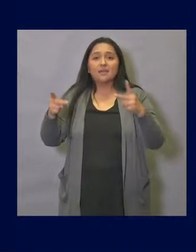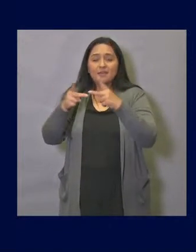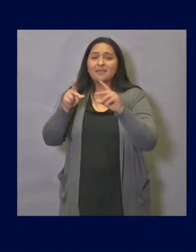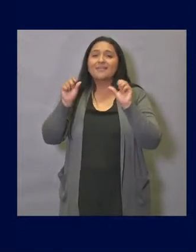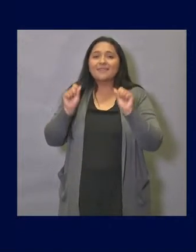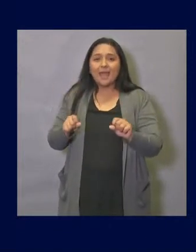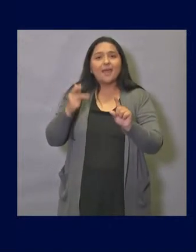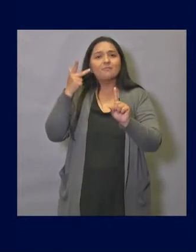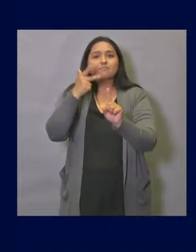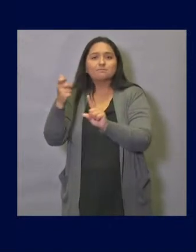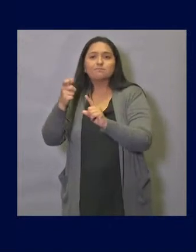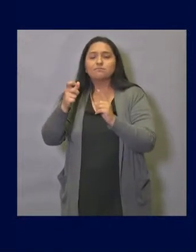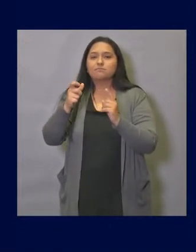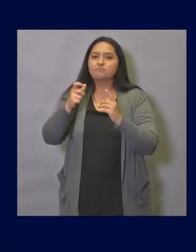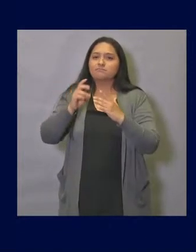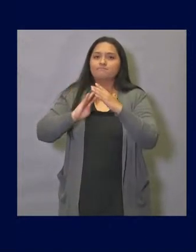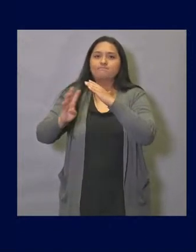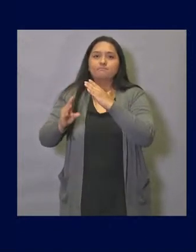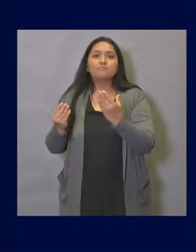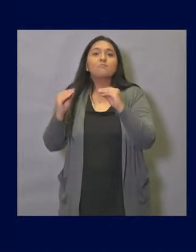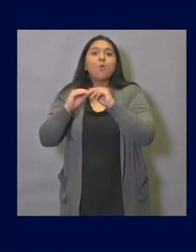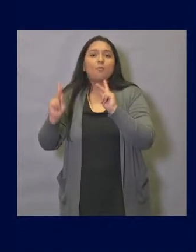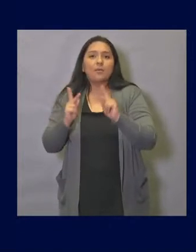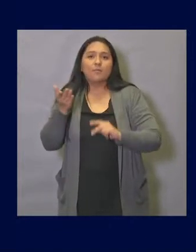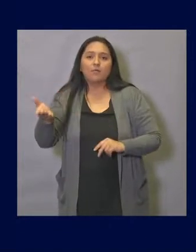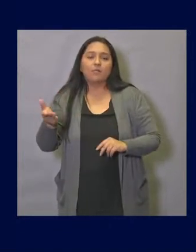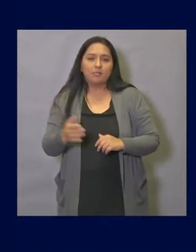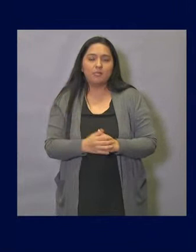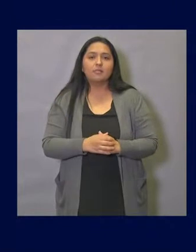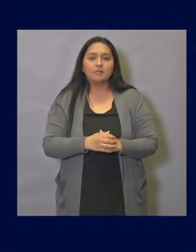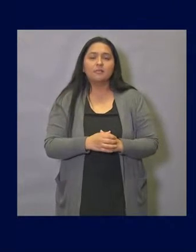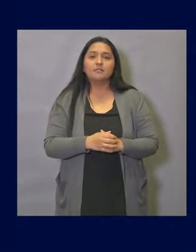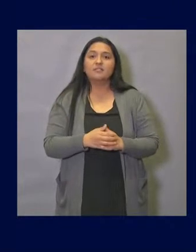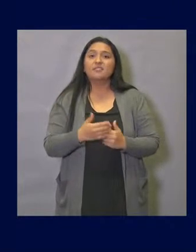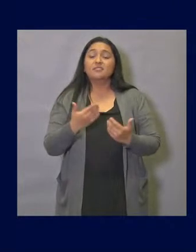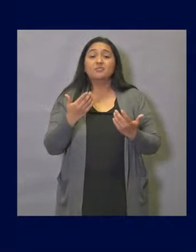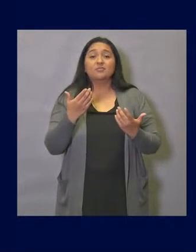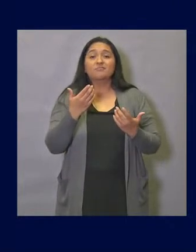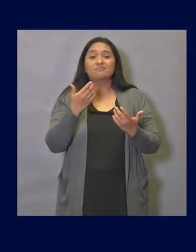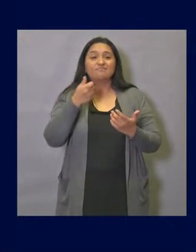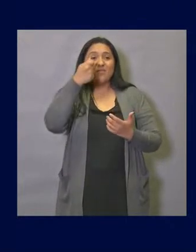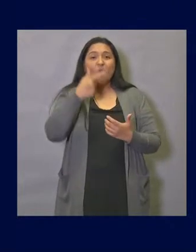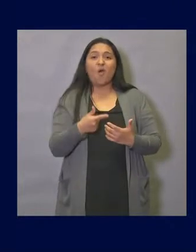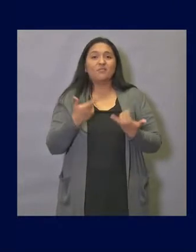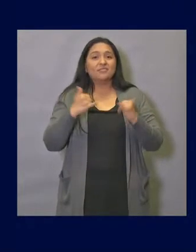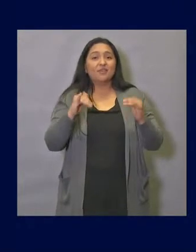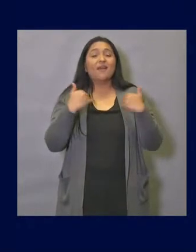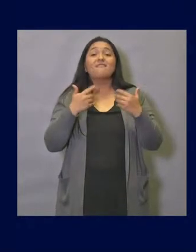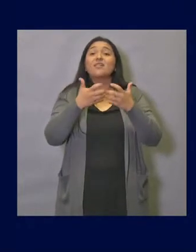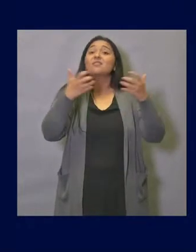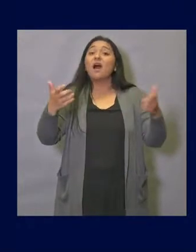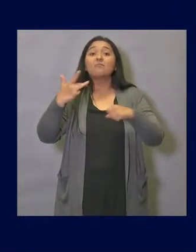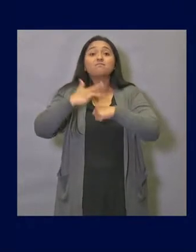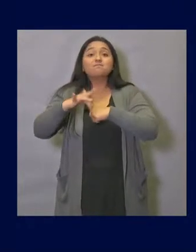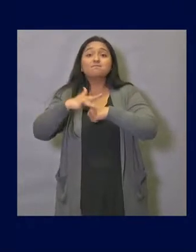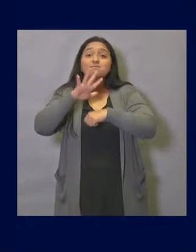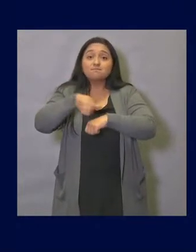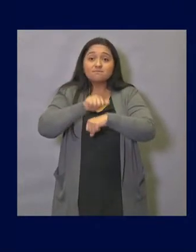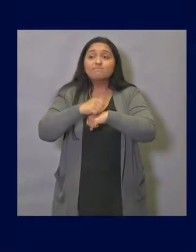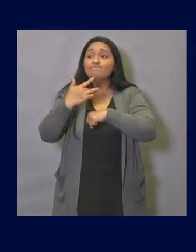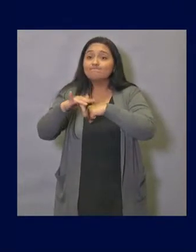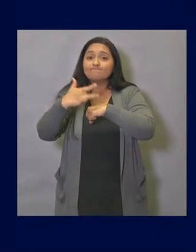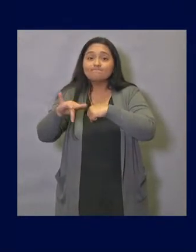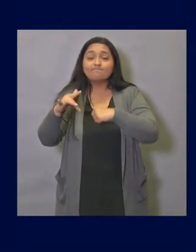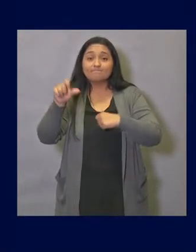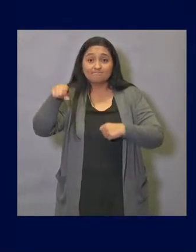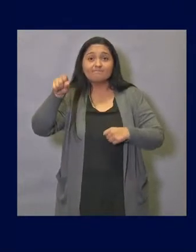más personas. En todos los sectores hay mucha más capacidad para vacunar, aunque simplemente no tenemos el suministro de vacunas